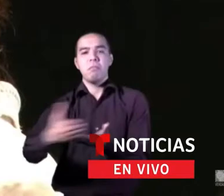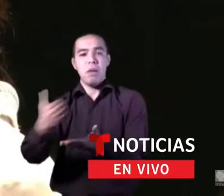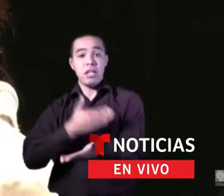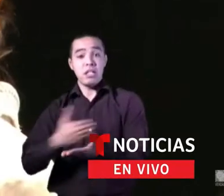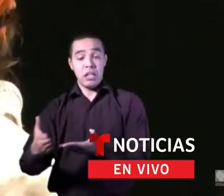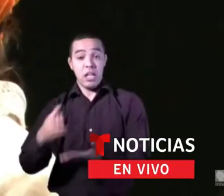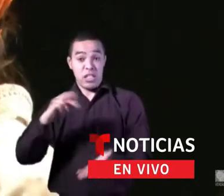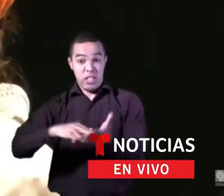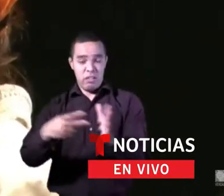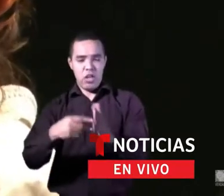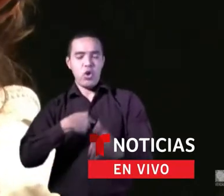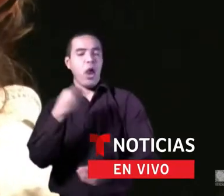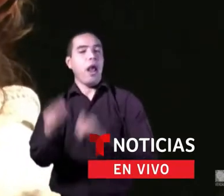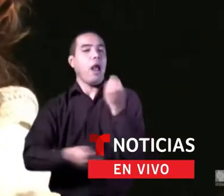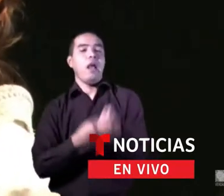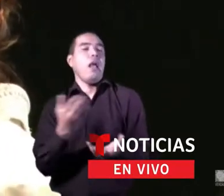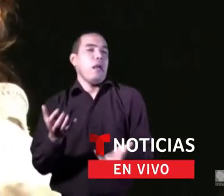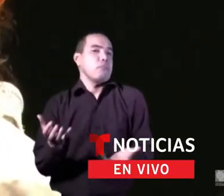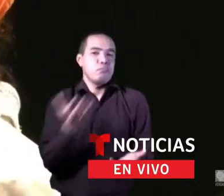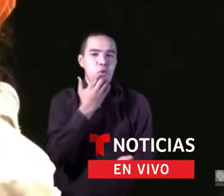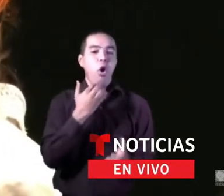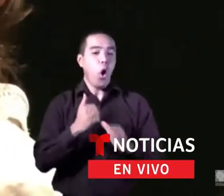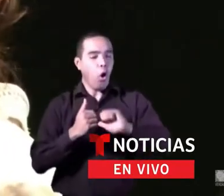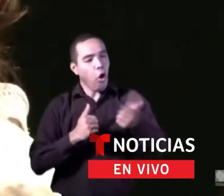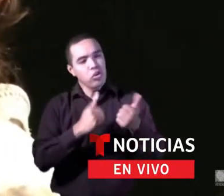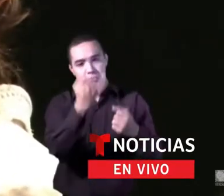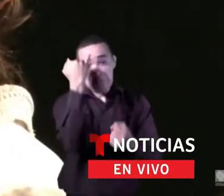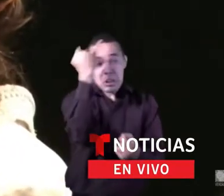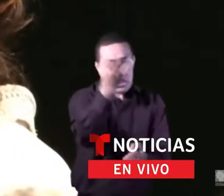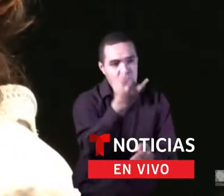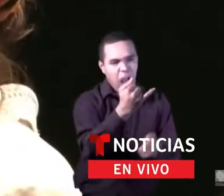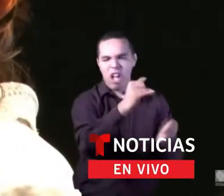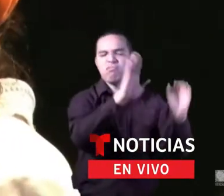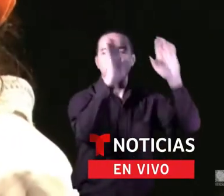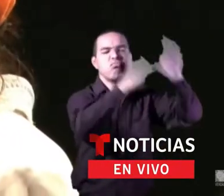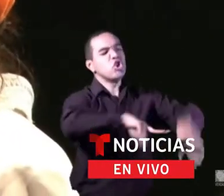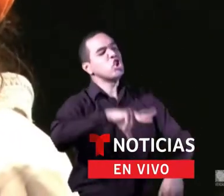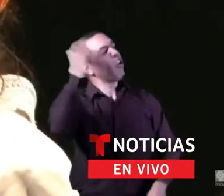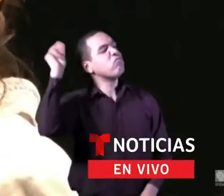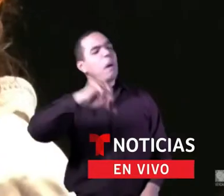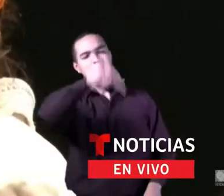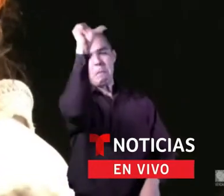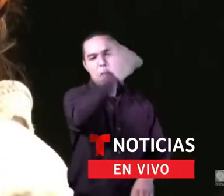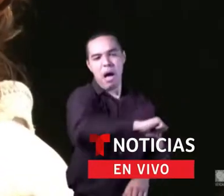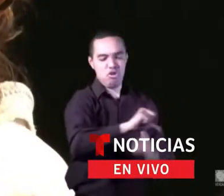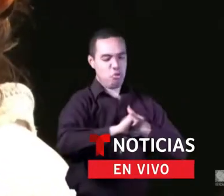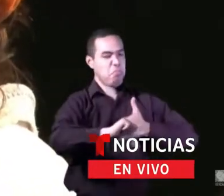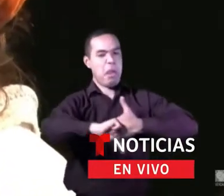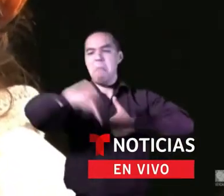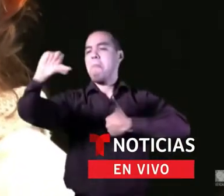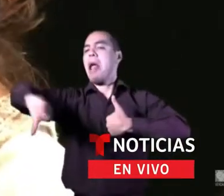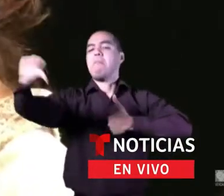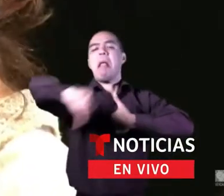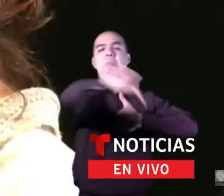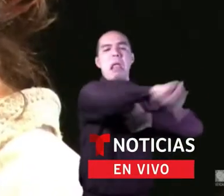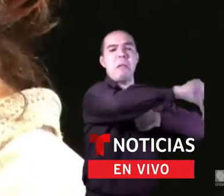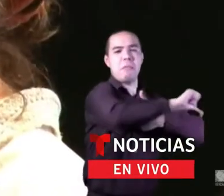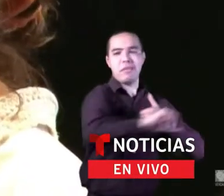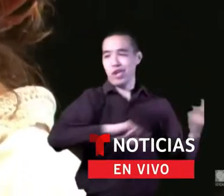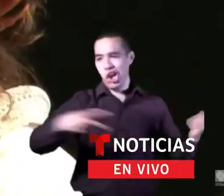desechar de plano otros puntos de vista y ser conscientes de estas deformaciones